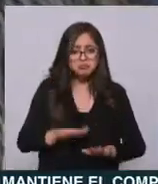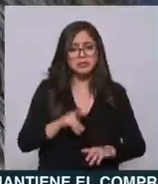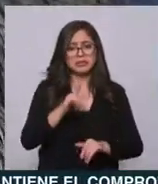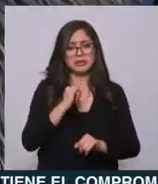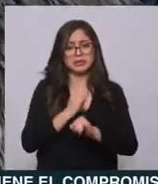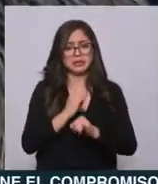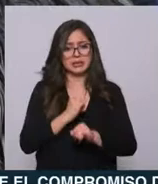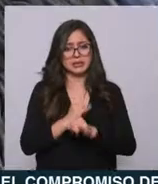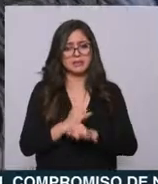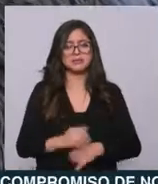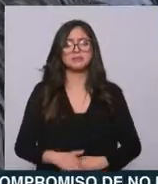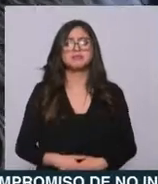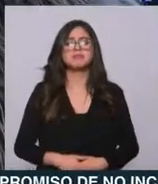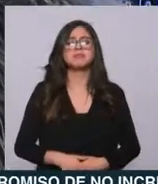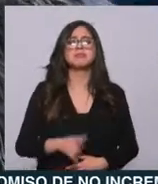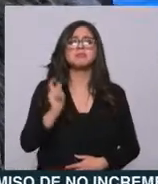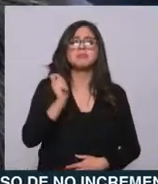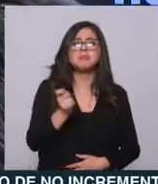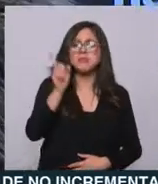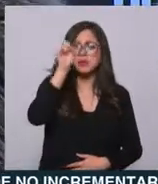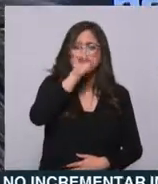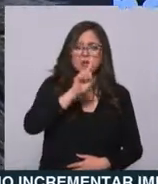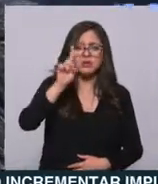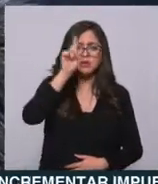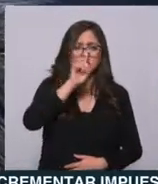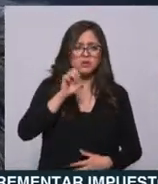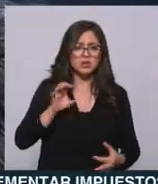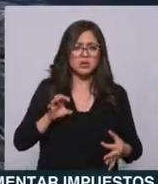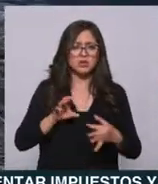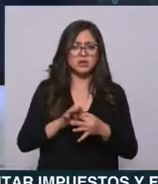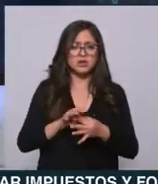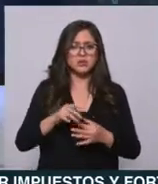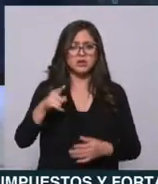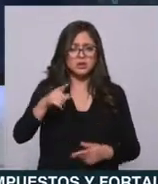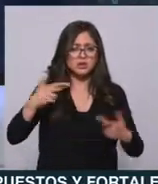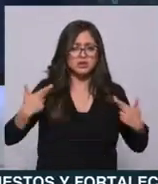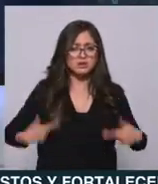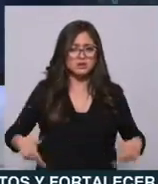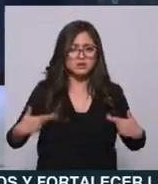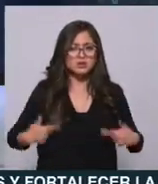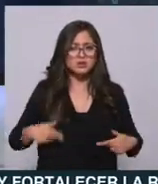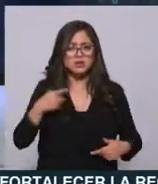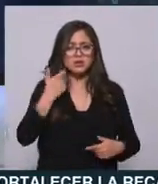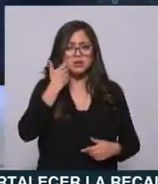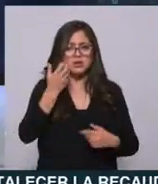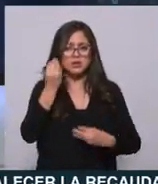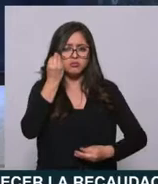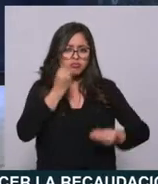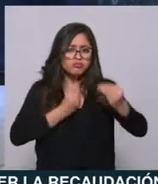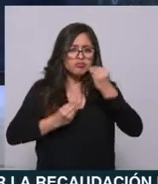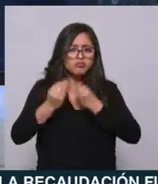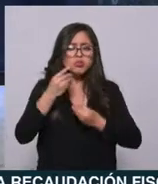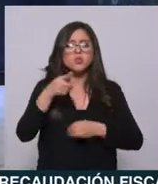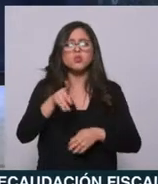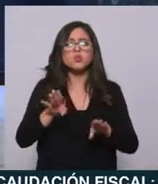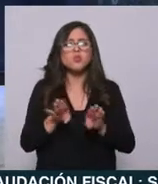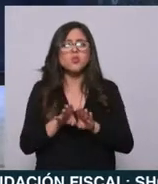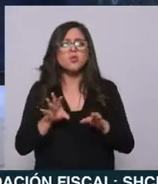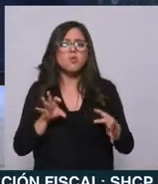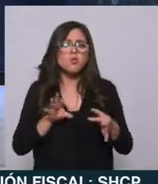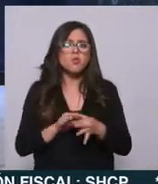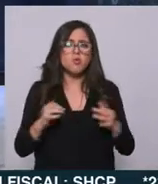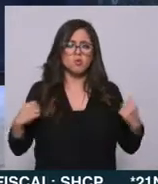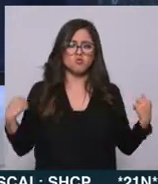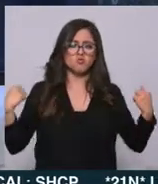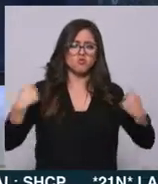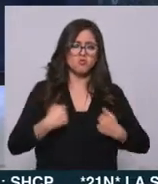Oigan, y la recomendación para la gente, ¿a qué hora llegar? La ropa que deben de llevar si se quieren caracterizar allá, que vayan más ligeritos, más abrigados. Pues